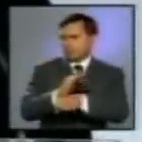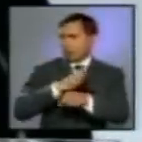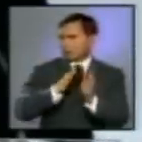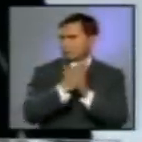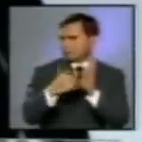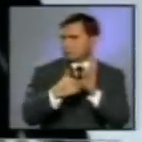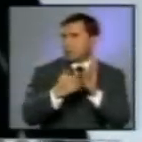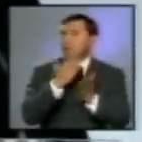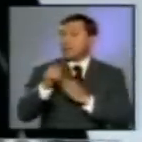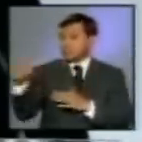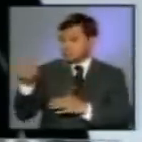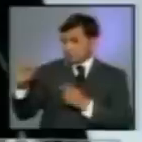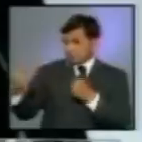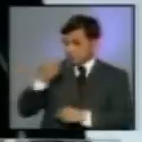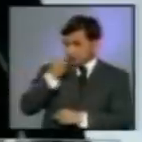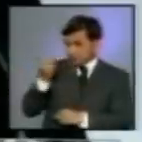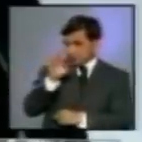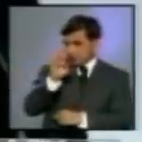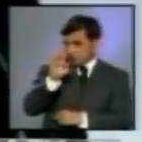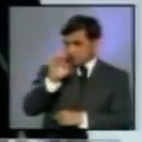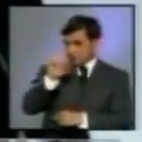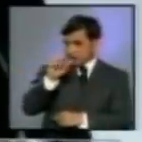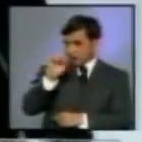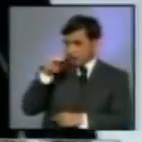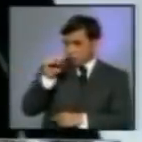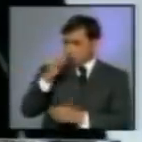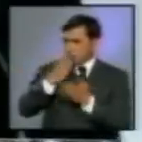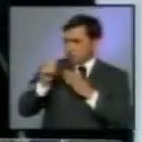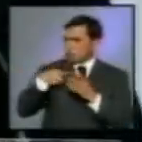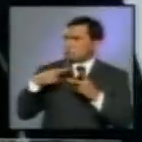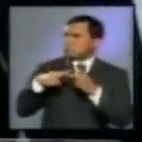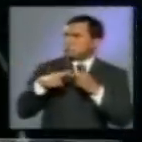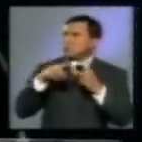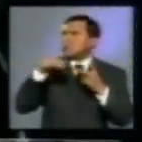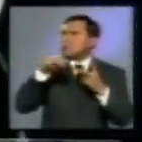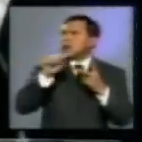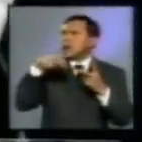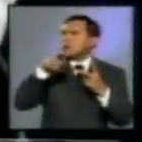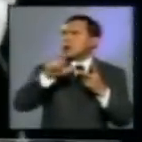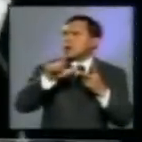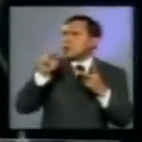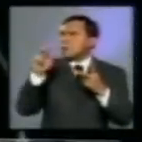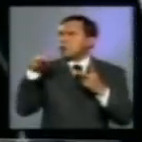le agregaría también Pons, fíjense cómo son las cosas, cómo es este mundo.